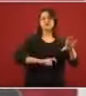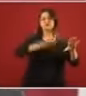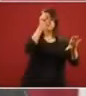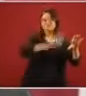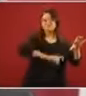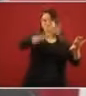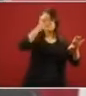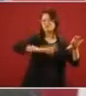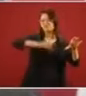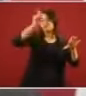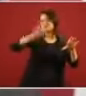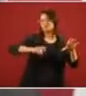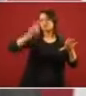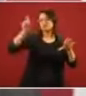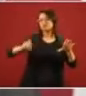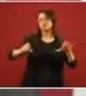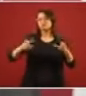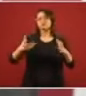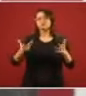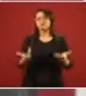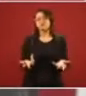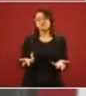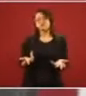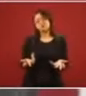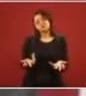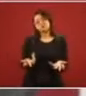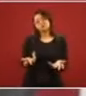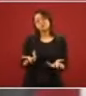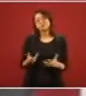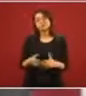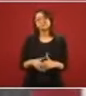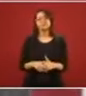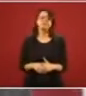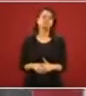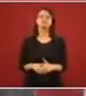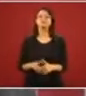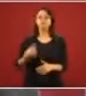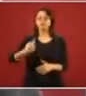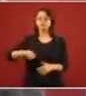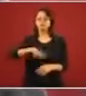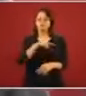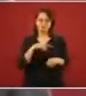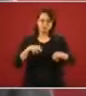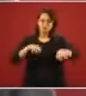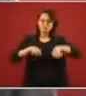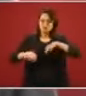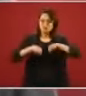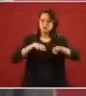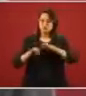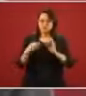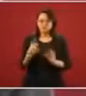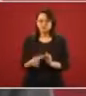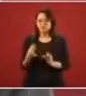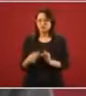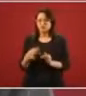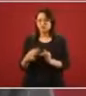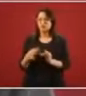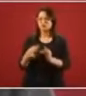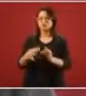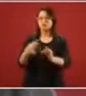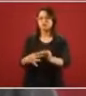paredes, que estamos trabajando para que